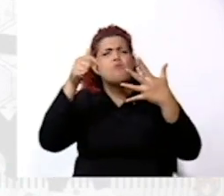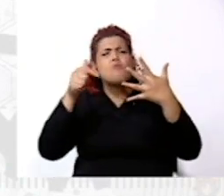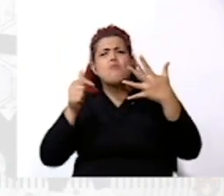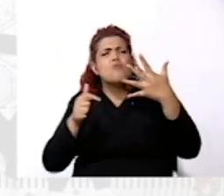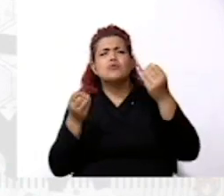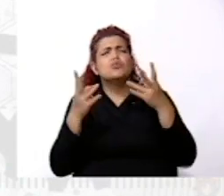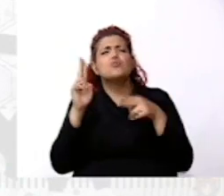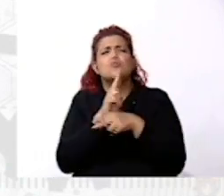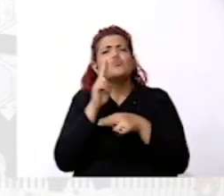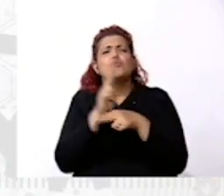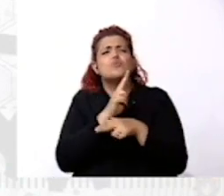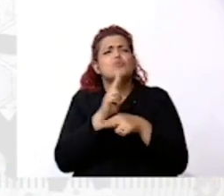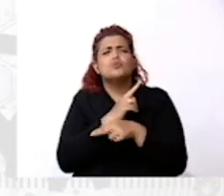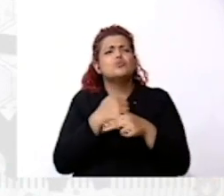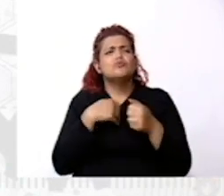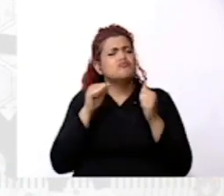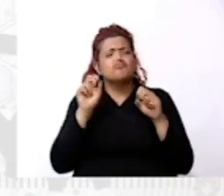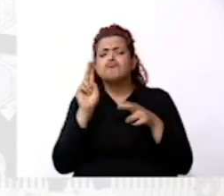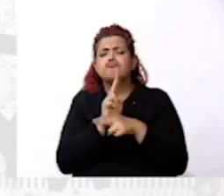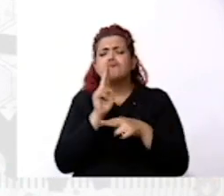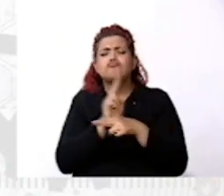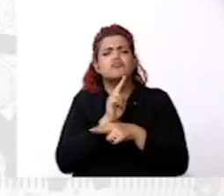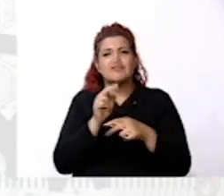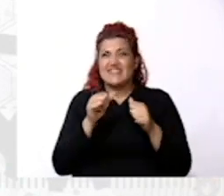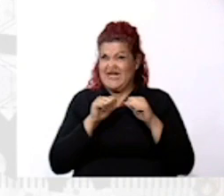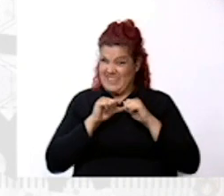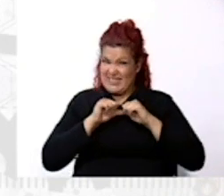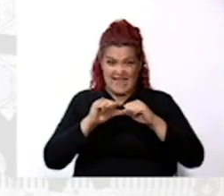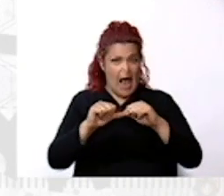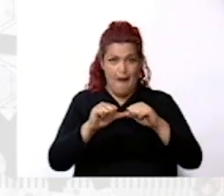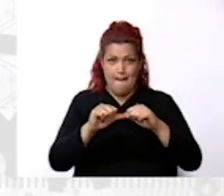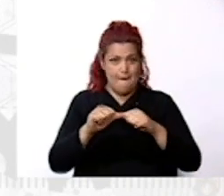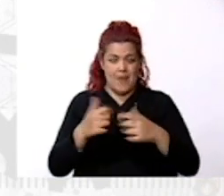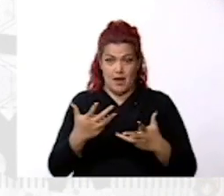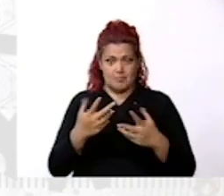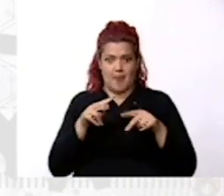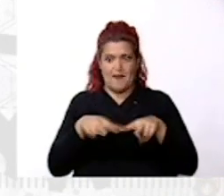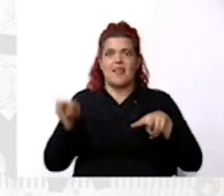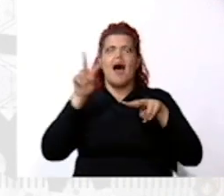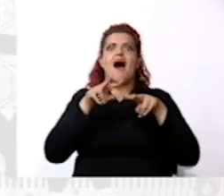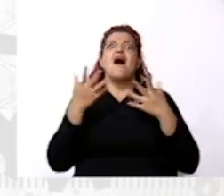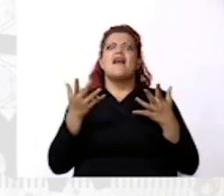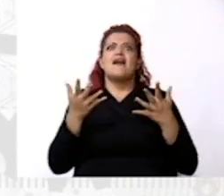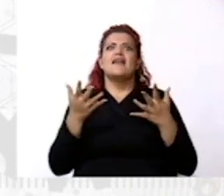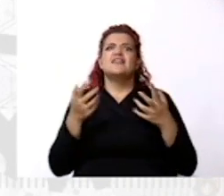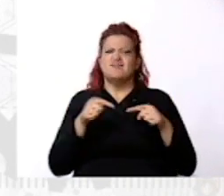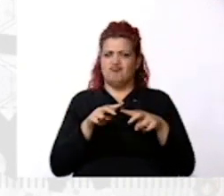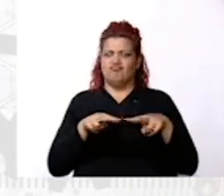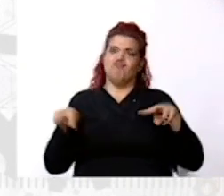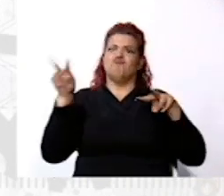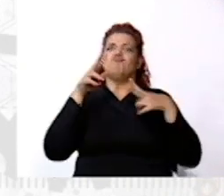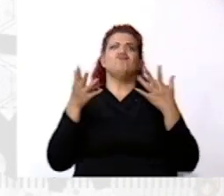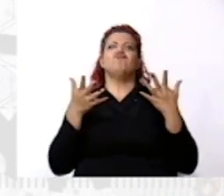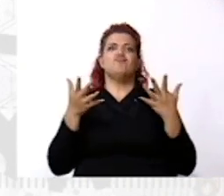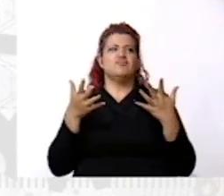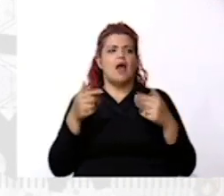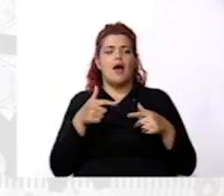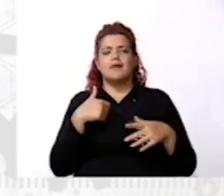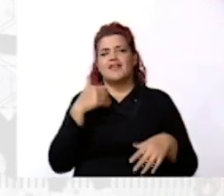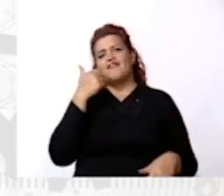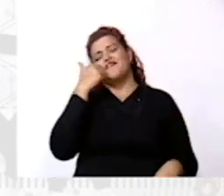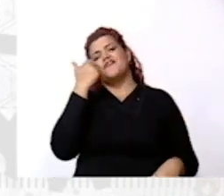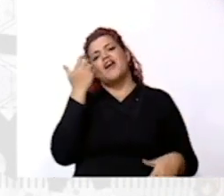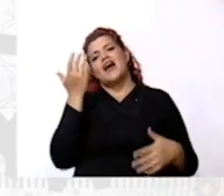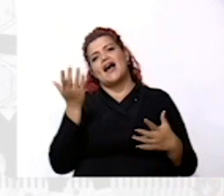muchos usos que les damos a las máquinas y siempre con una gran ventaja. ¿Cuál es esa ventaja? Que nos